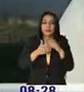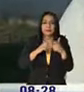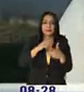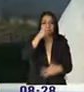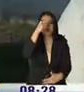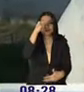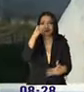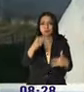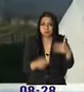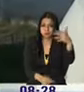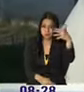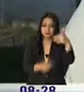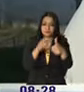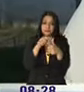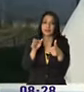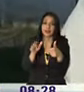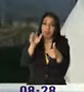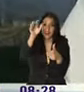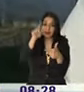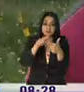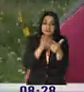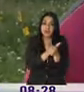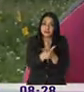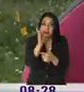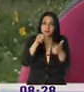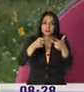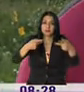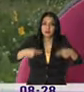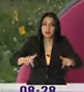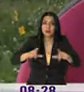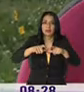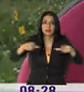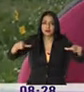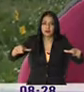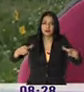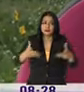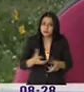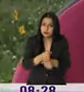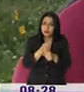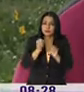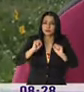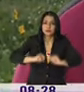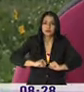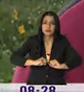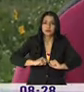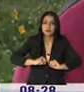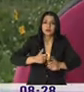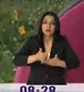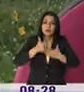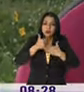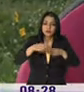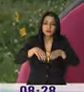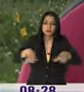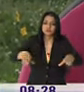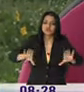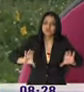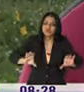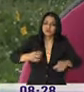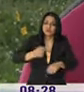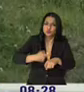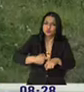ayuden con las gradas y los accesos de para acá. Nos puedan poner un puente seguro, que sea de cemento y todo,